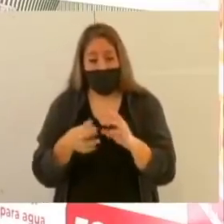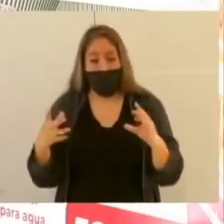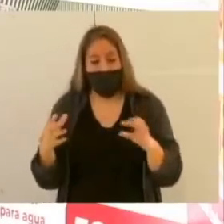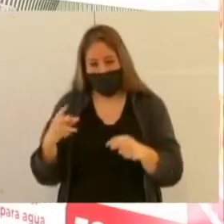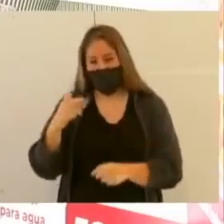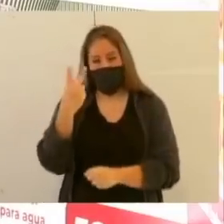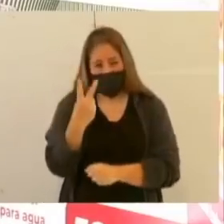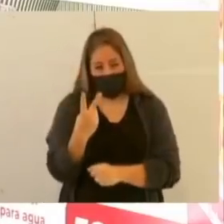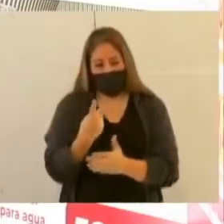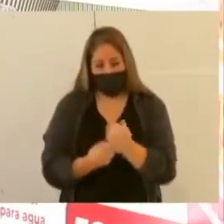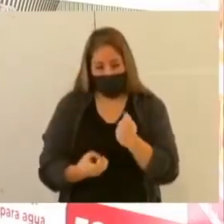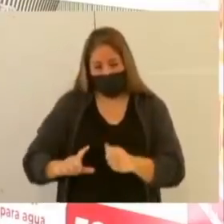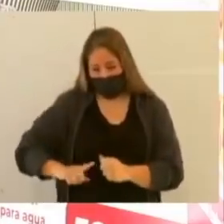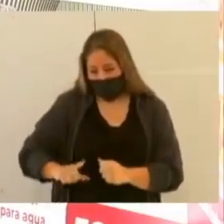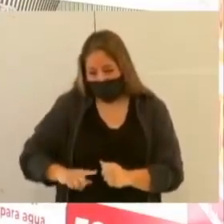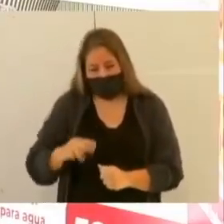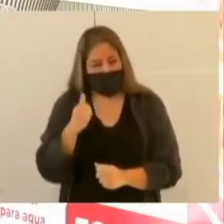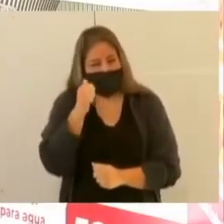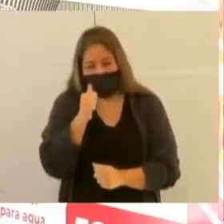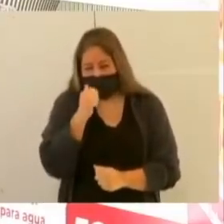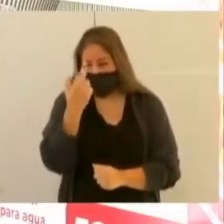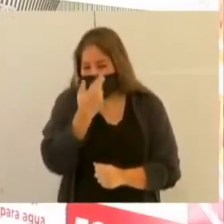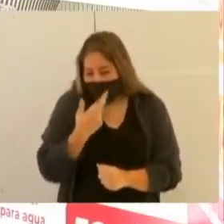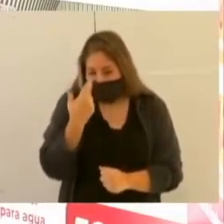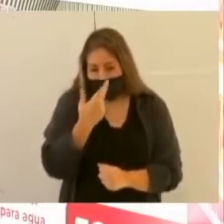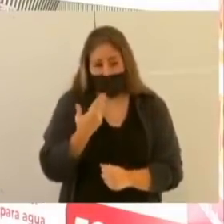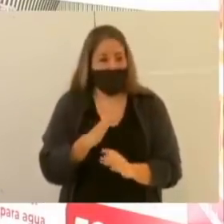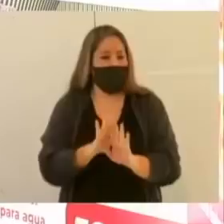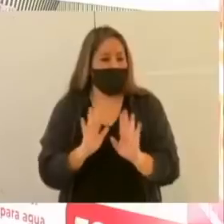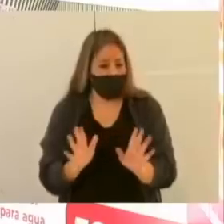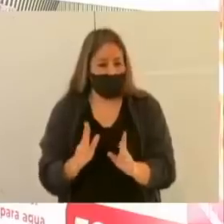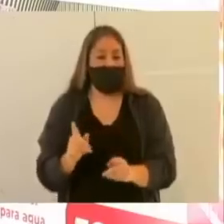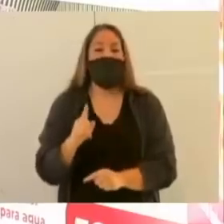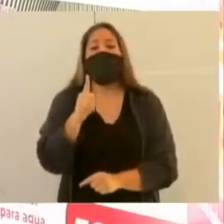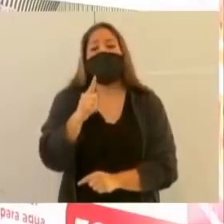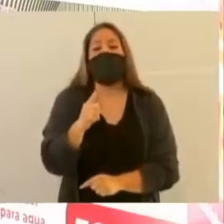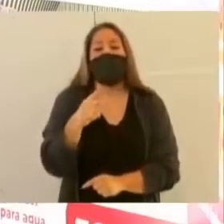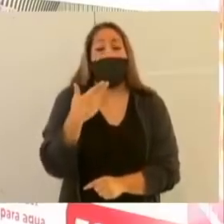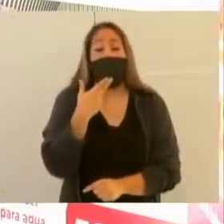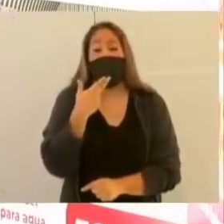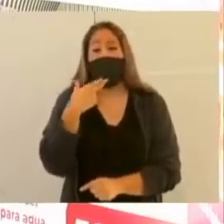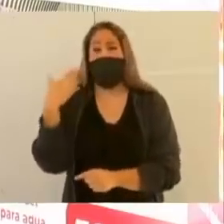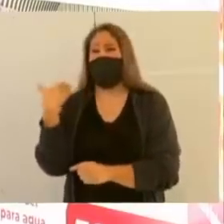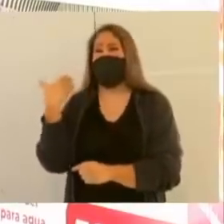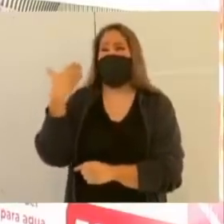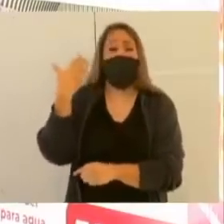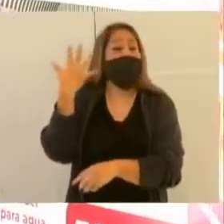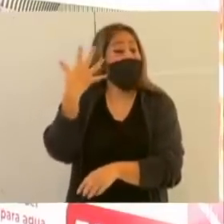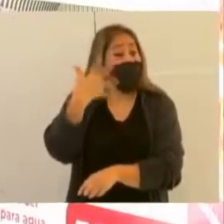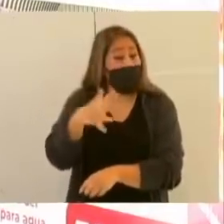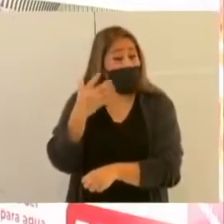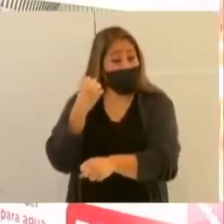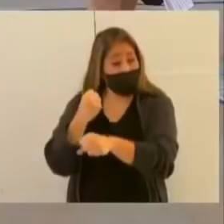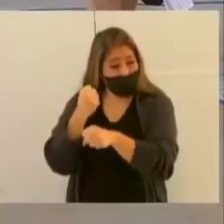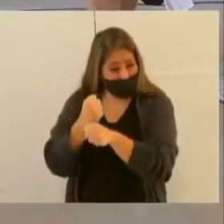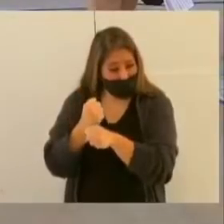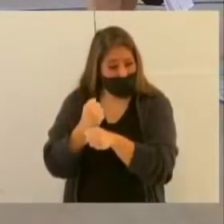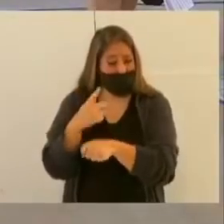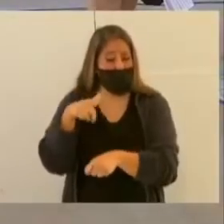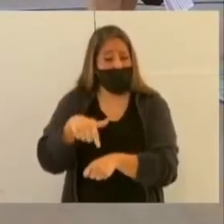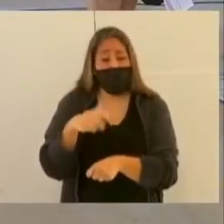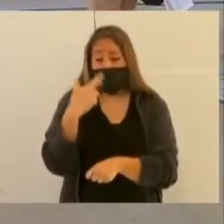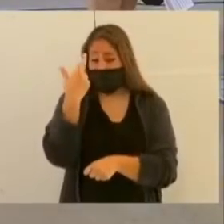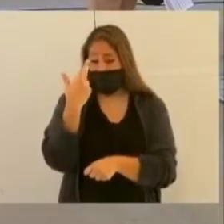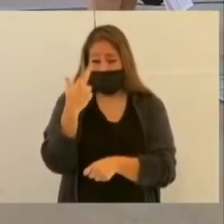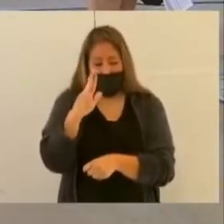que se están utilizando los estudios de hace 10 años que inició el gobierno de Durango,